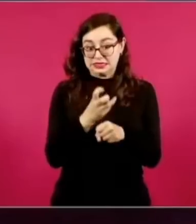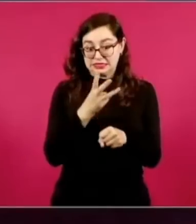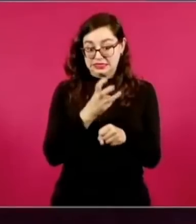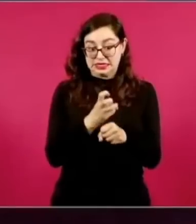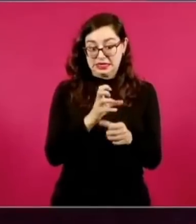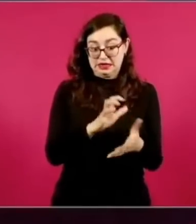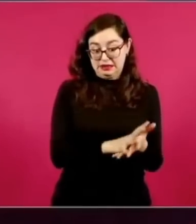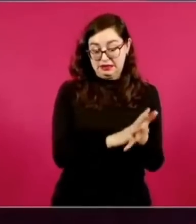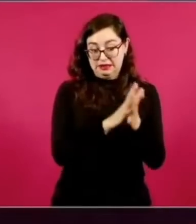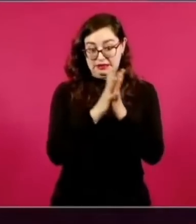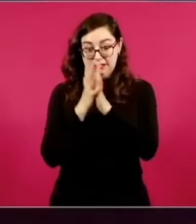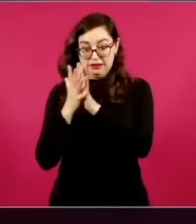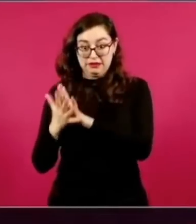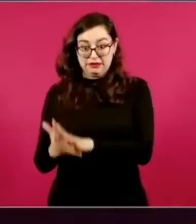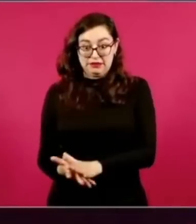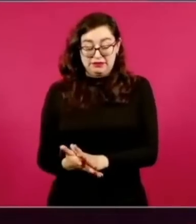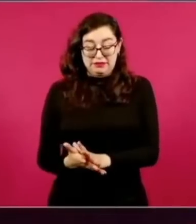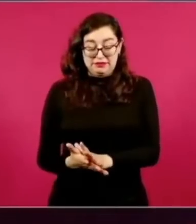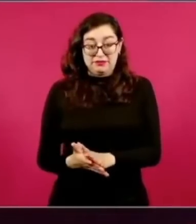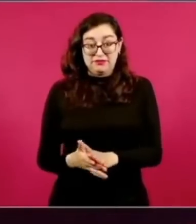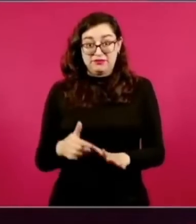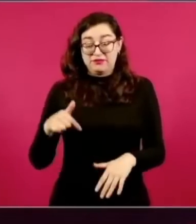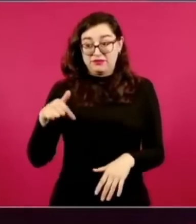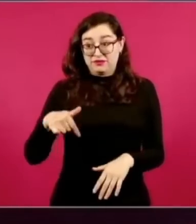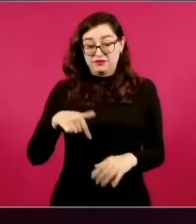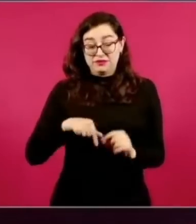la primera revolución social